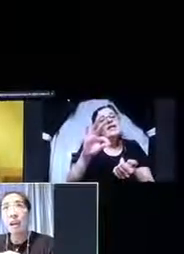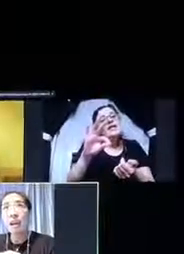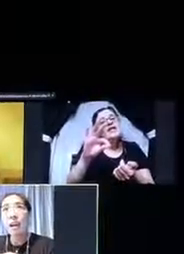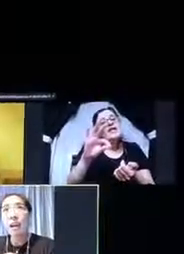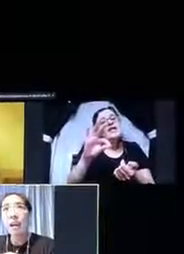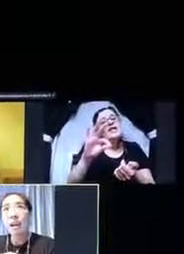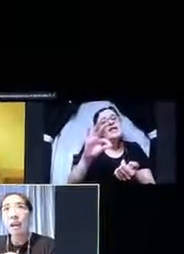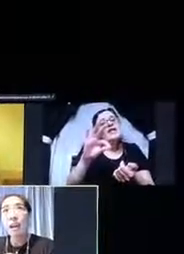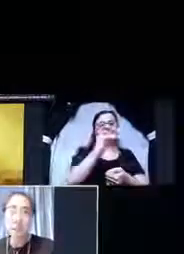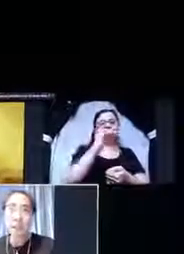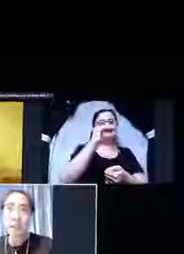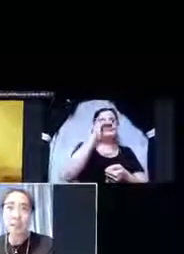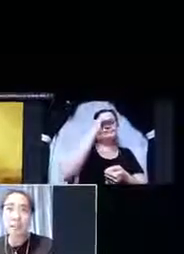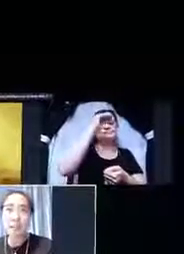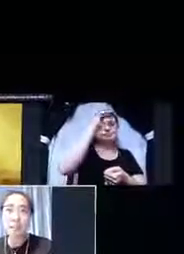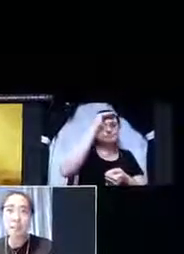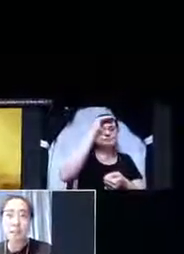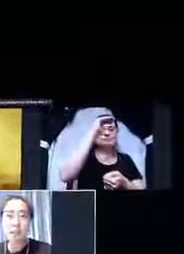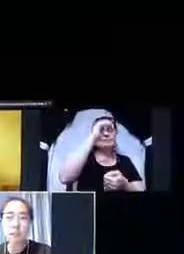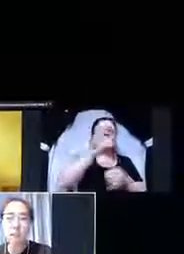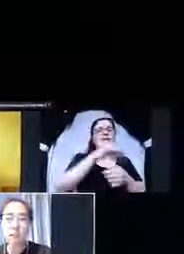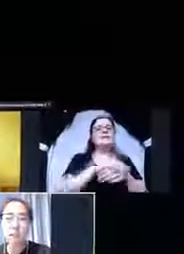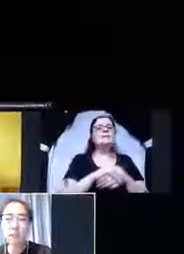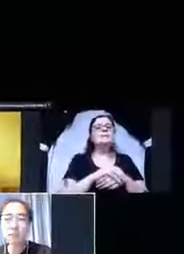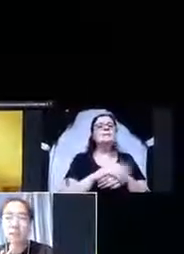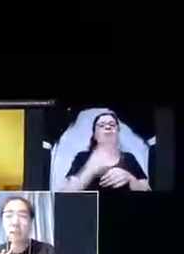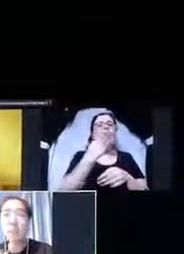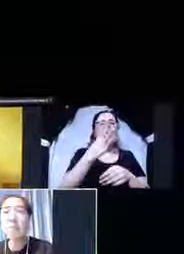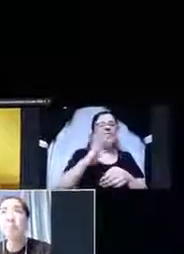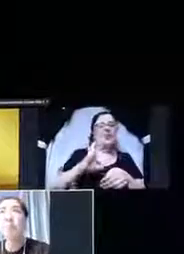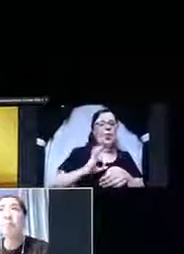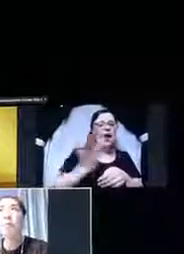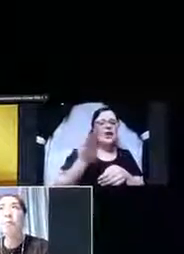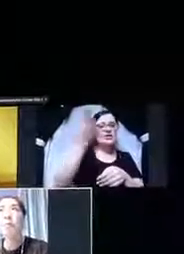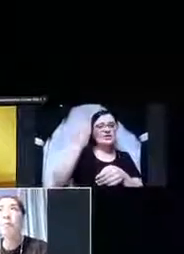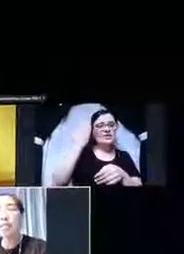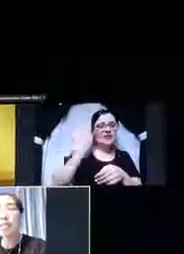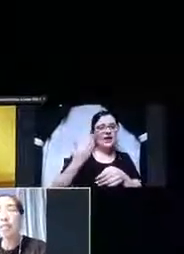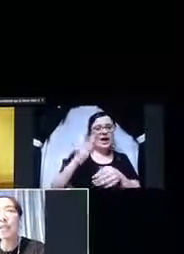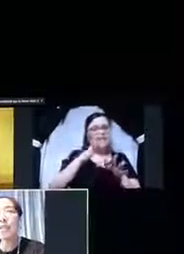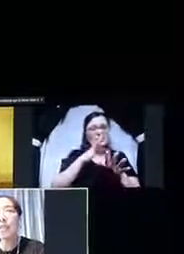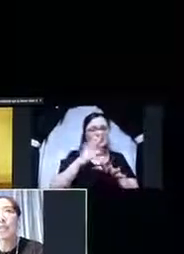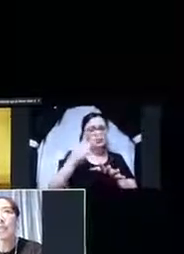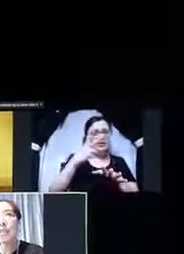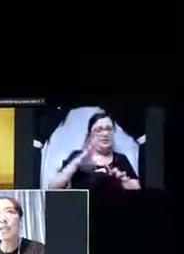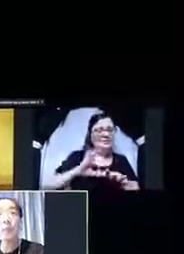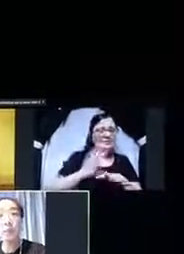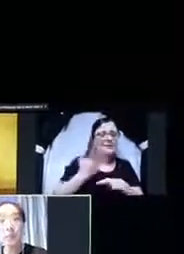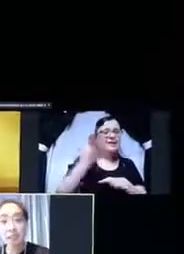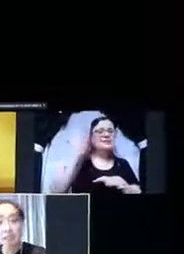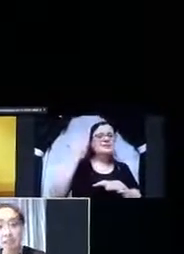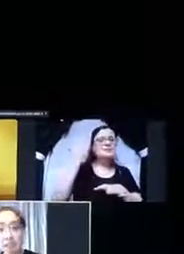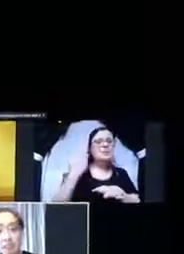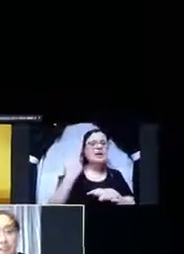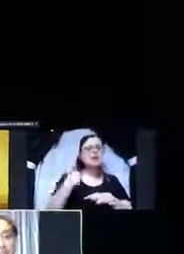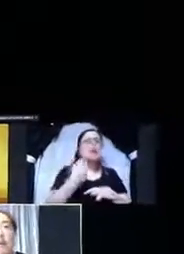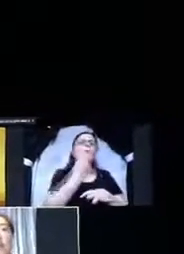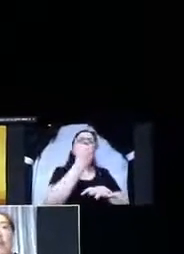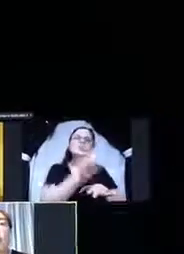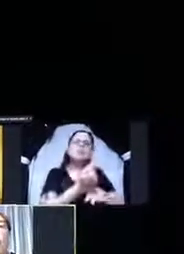bueno, y ahora hablo ya algo más reciente, hace 4 años más o menos o 3, es ahí donde le vuelvo a preguntar a